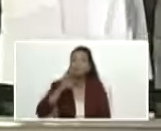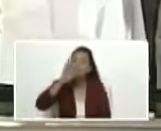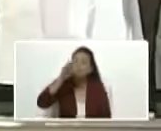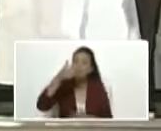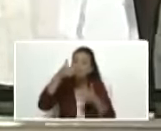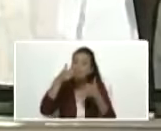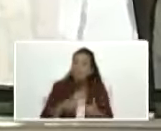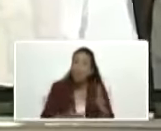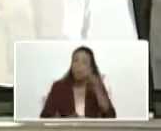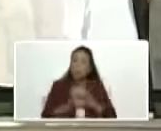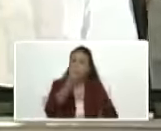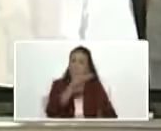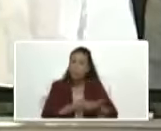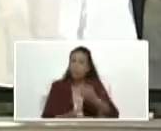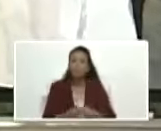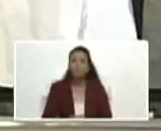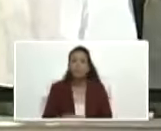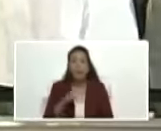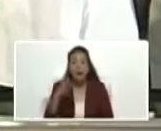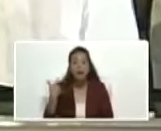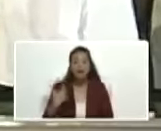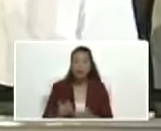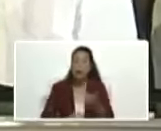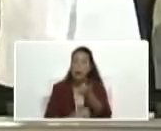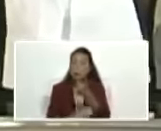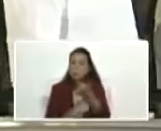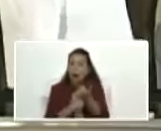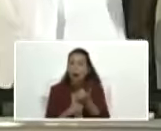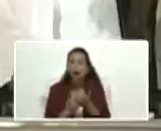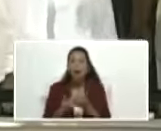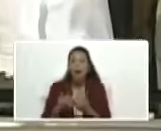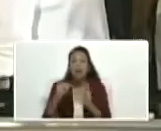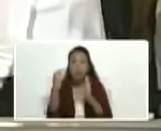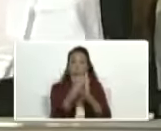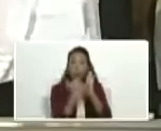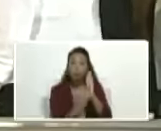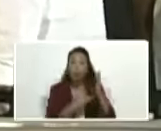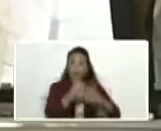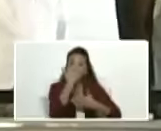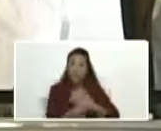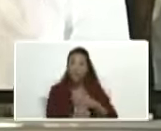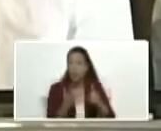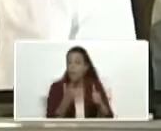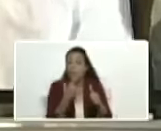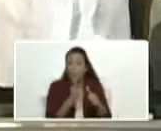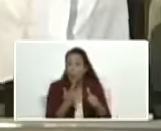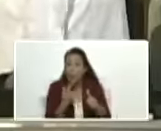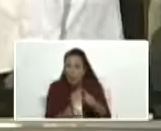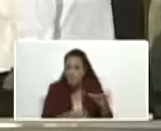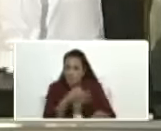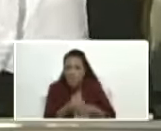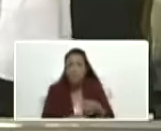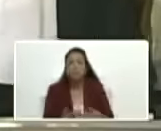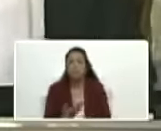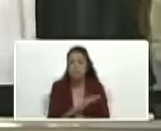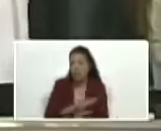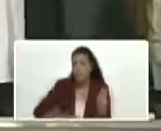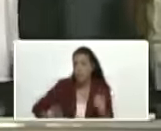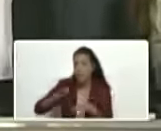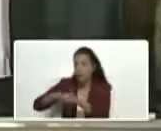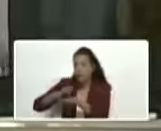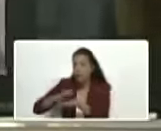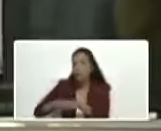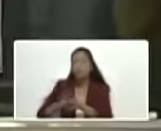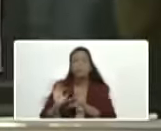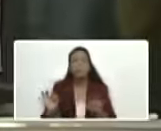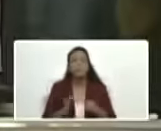esta cooperación, pues, que han sostenido. Hay una agenda común de proyectos, como lo decía el presidente